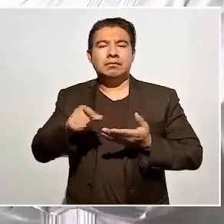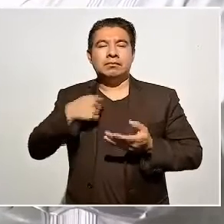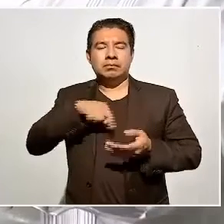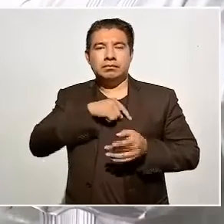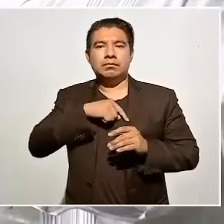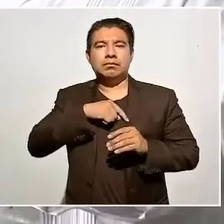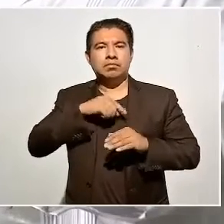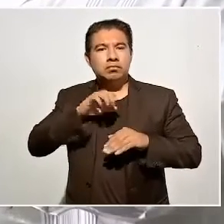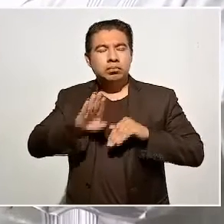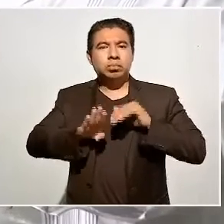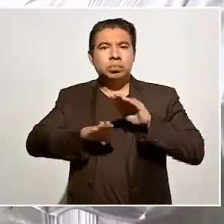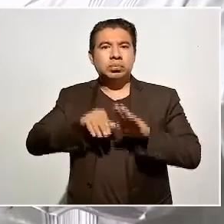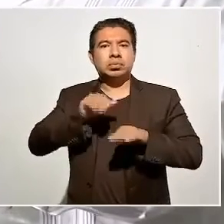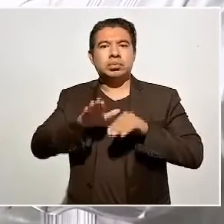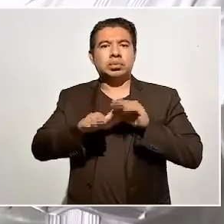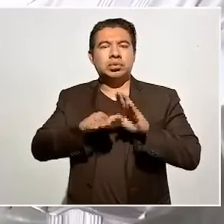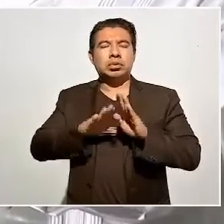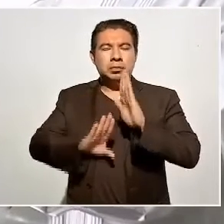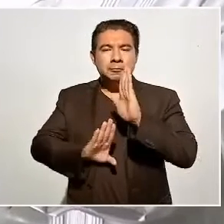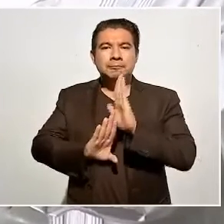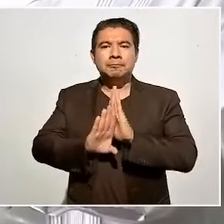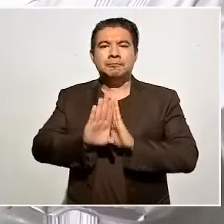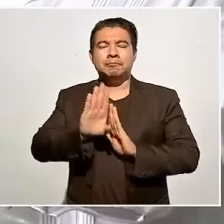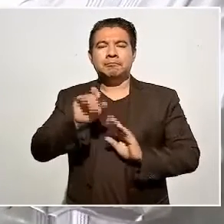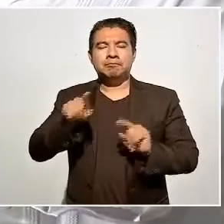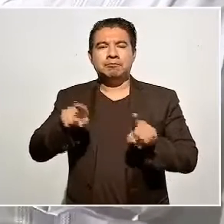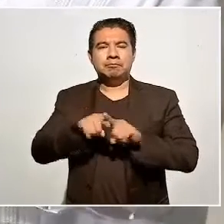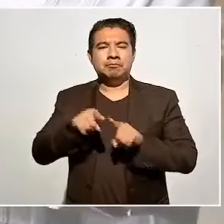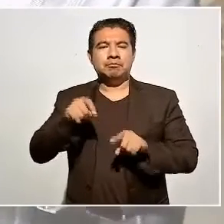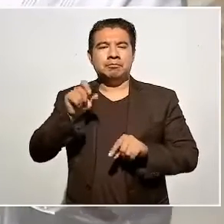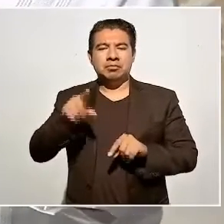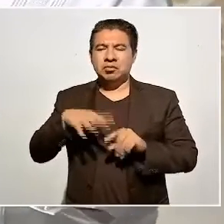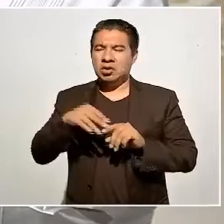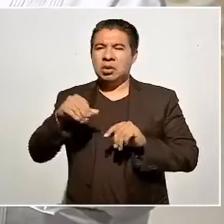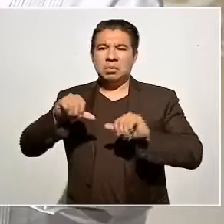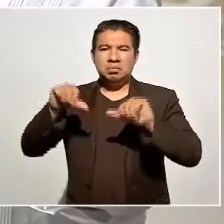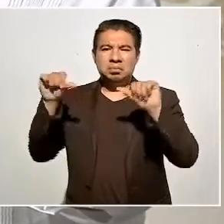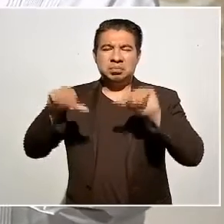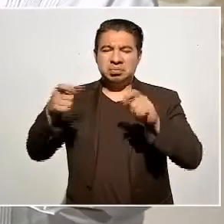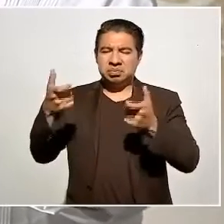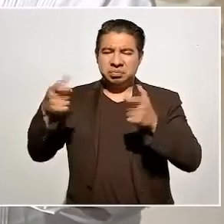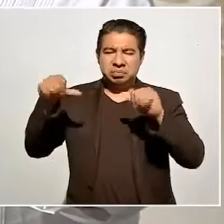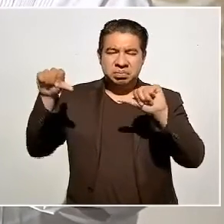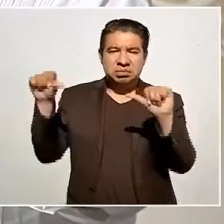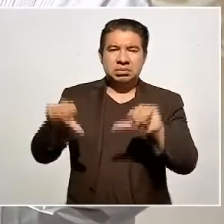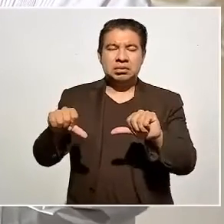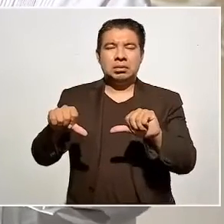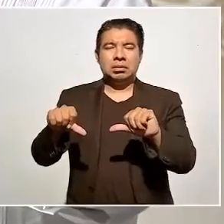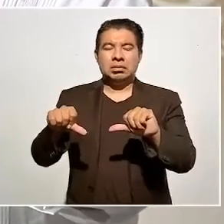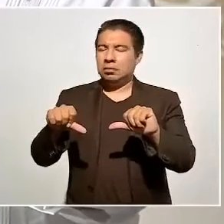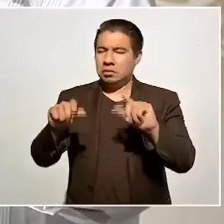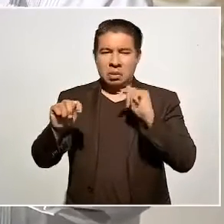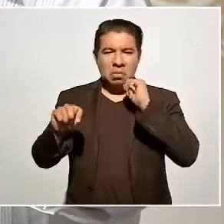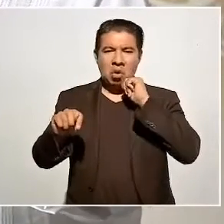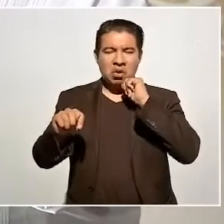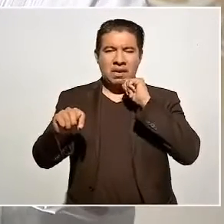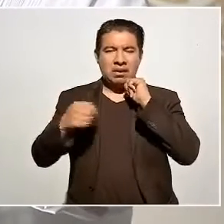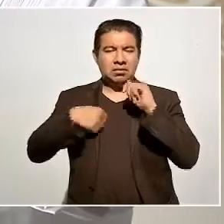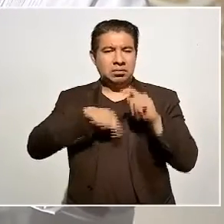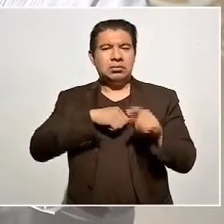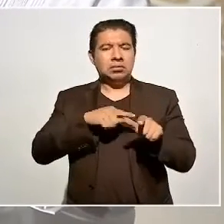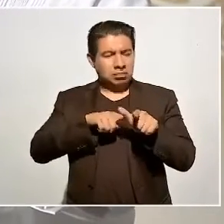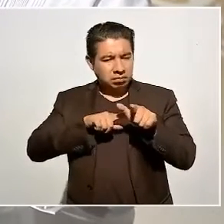saliendo adelante a pesar de la pandemia, de la caída de la economía, porque ya no aplicamos la fórmula de